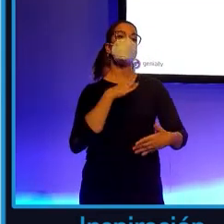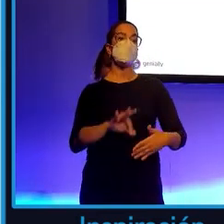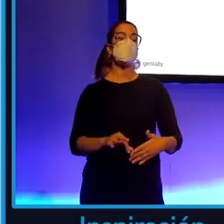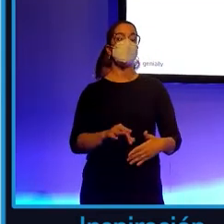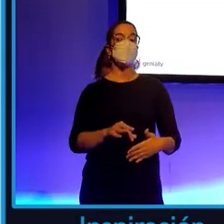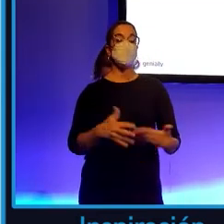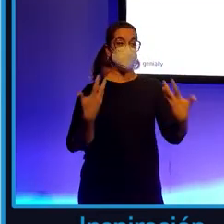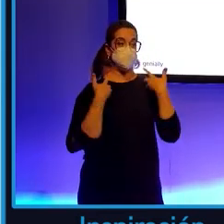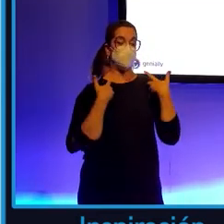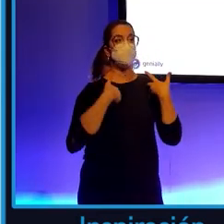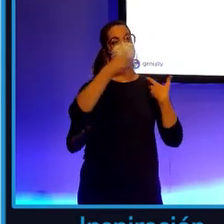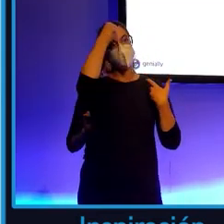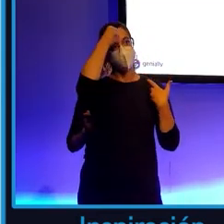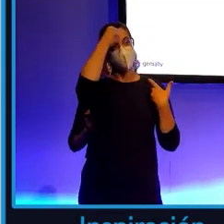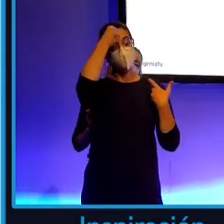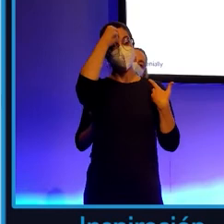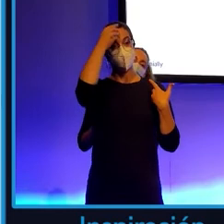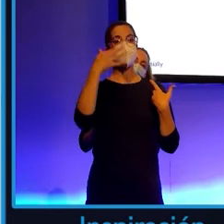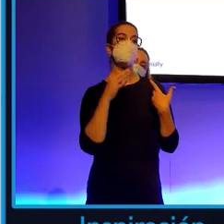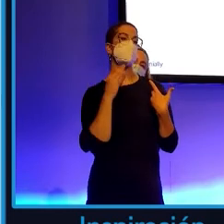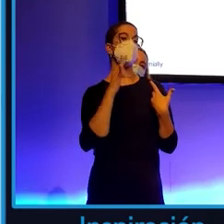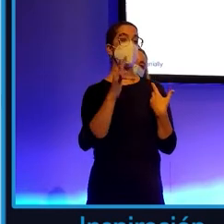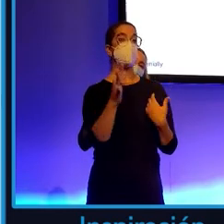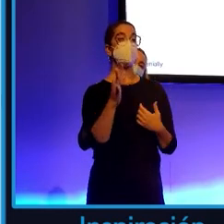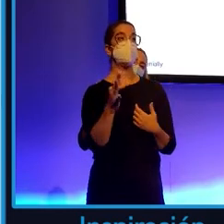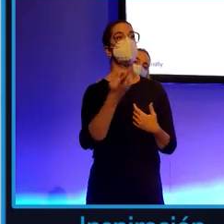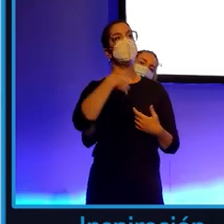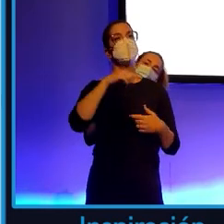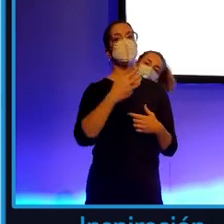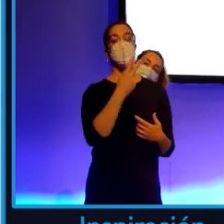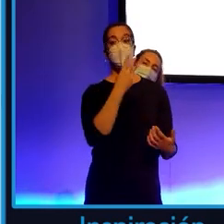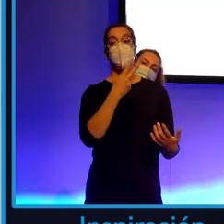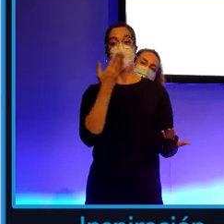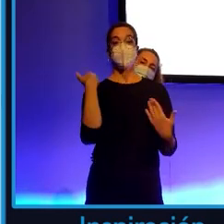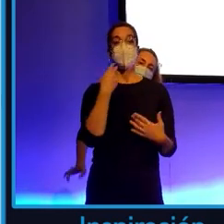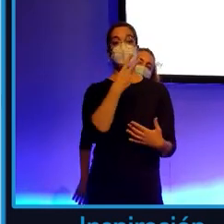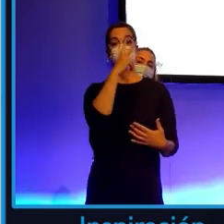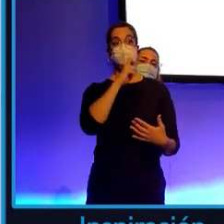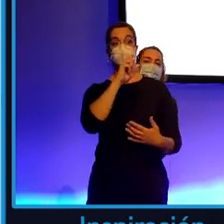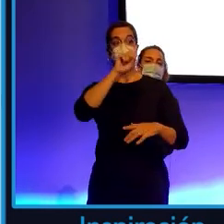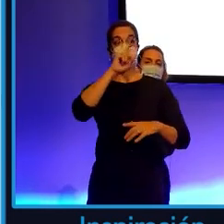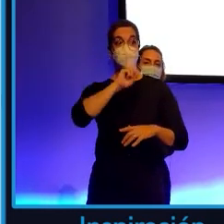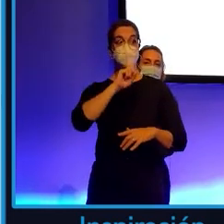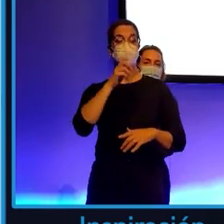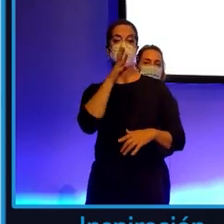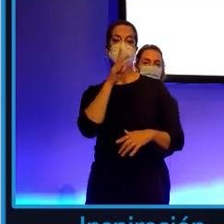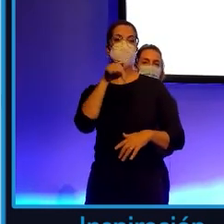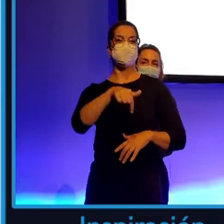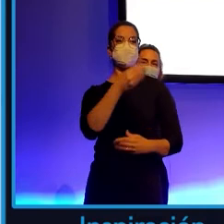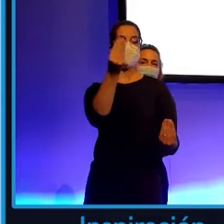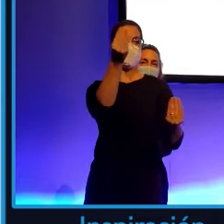considero que ha sido una ventaja y que hoy el mundo es bastante mejor que hace 200 años y yo creo que eso es evidente